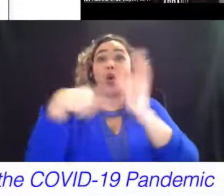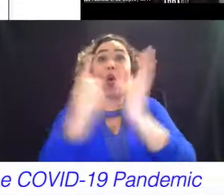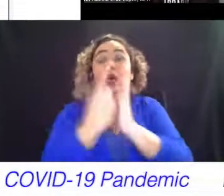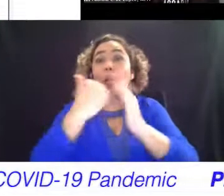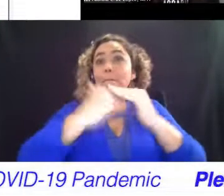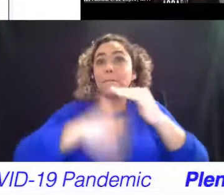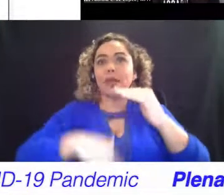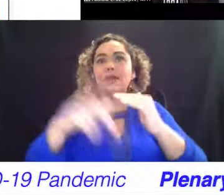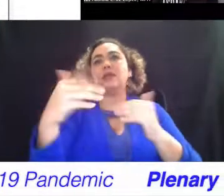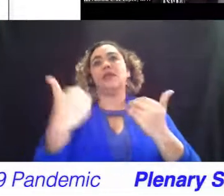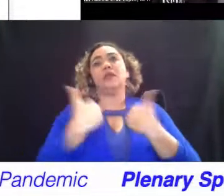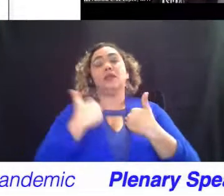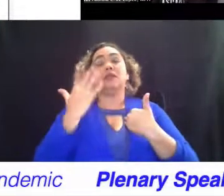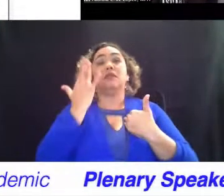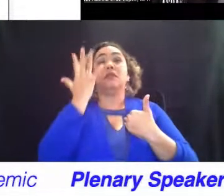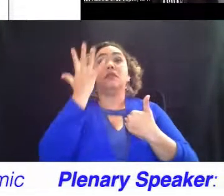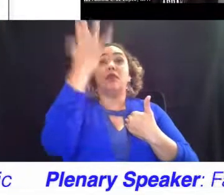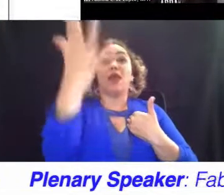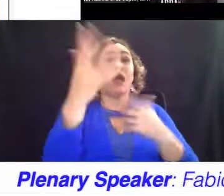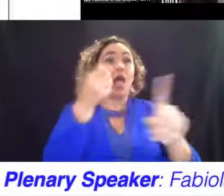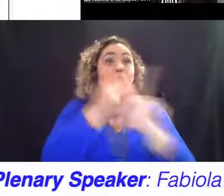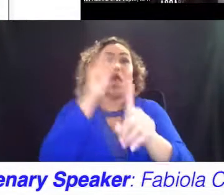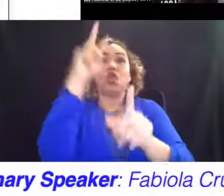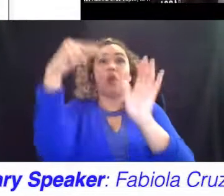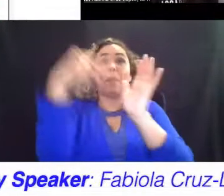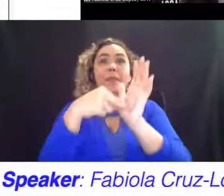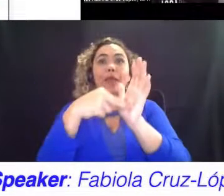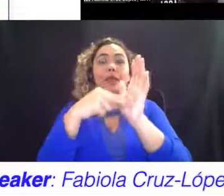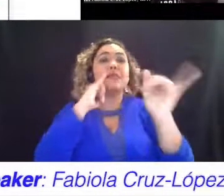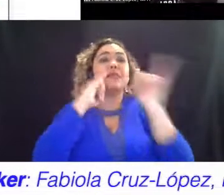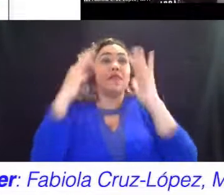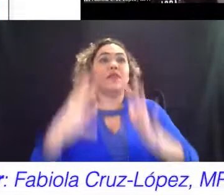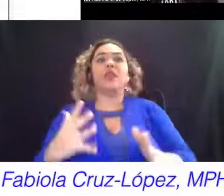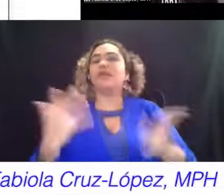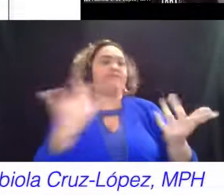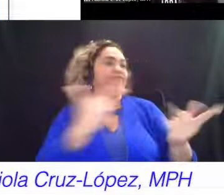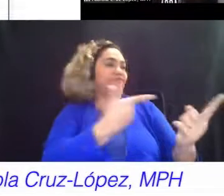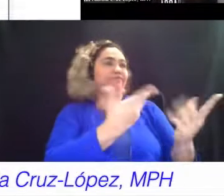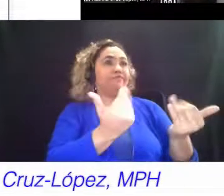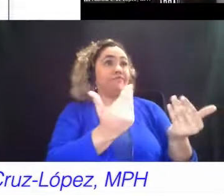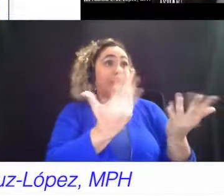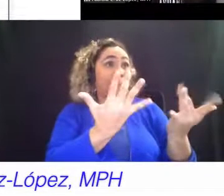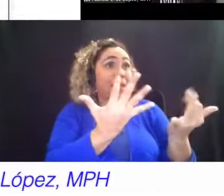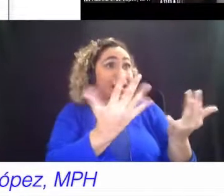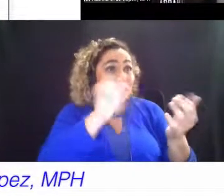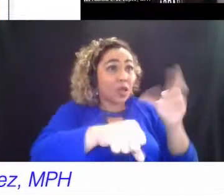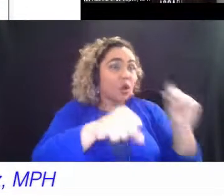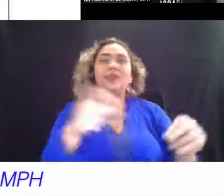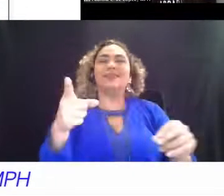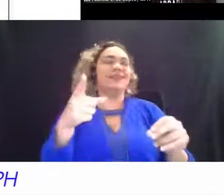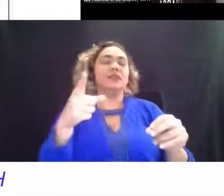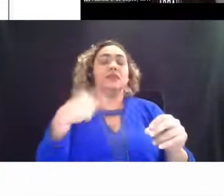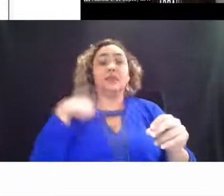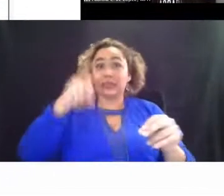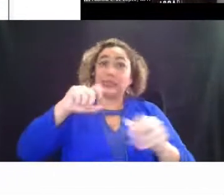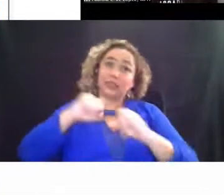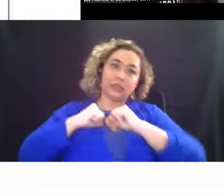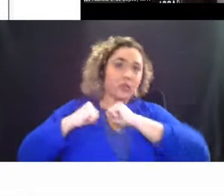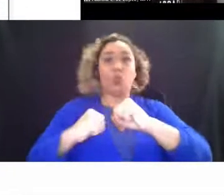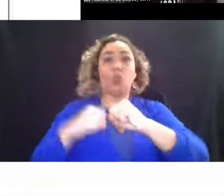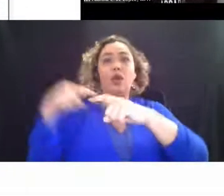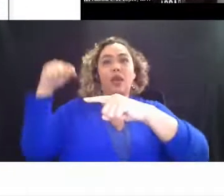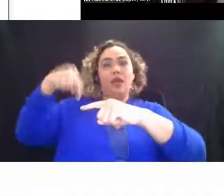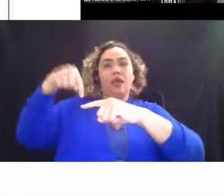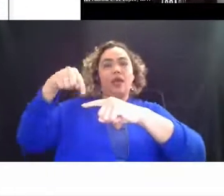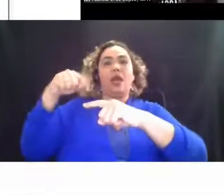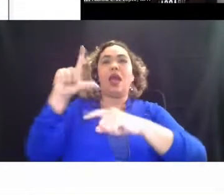tener 2,000 rastreadores, entrevistadores, y la respuesta no va a funcionar. Esa es la base. Tenemos que fortalecer esa base